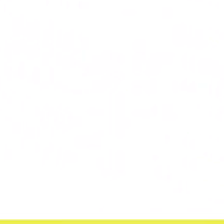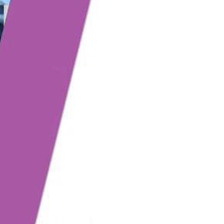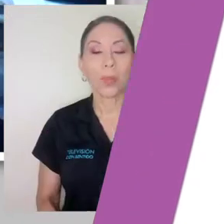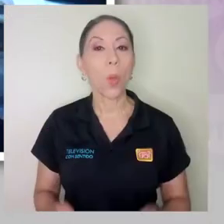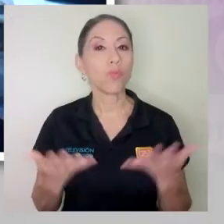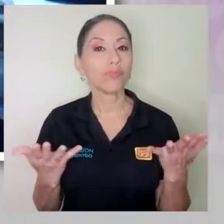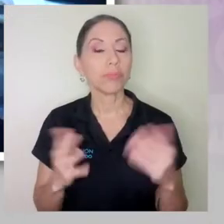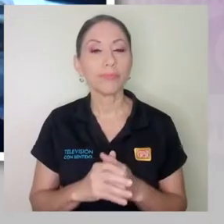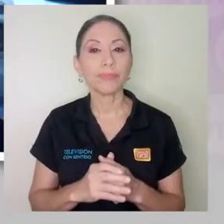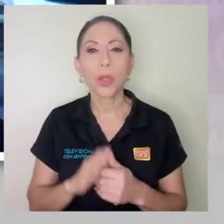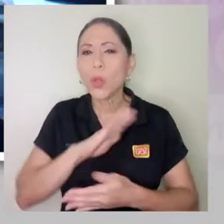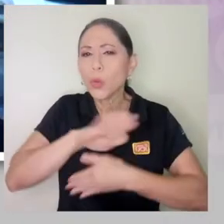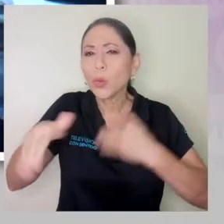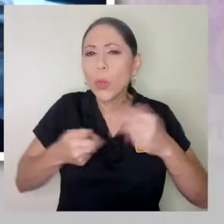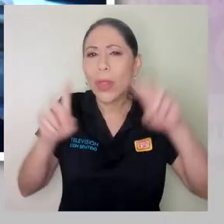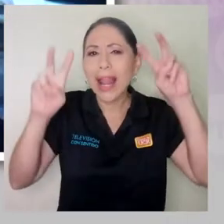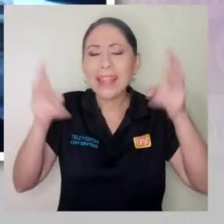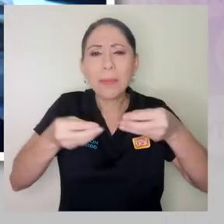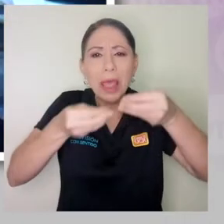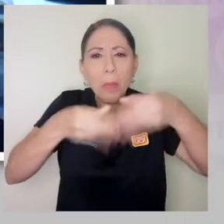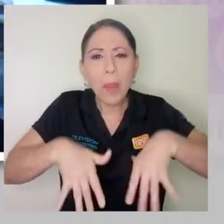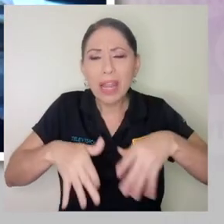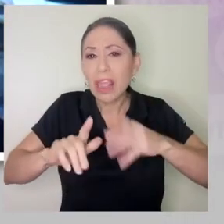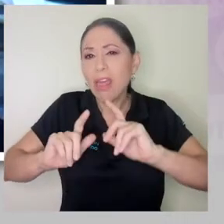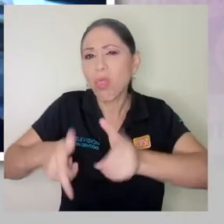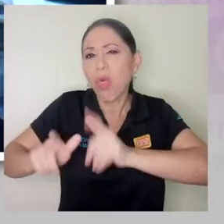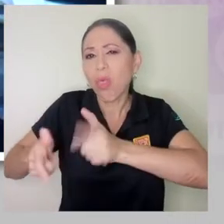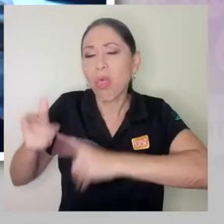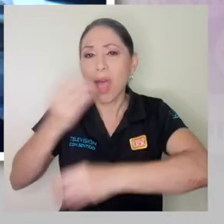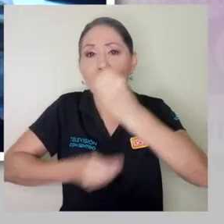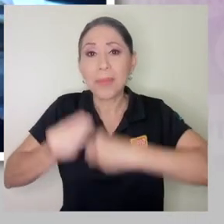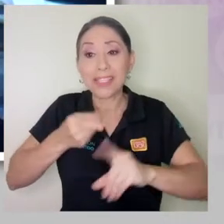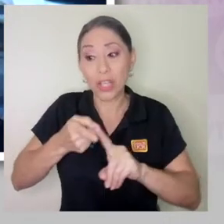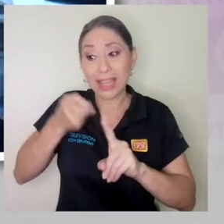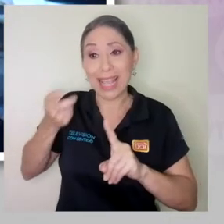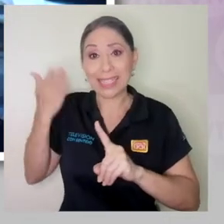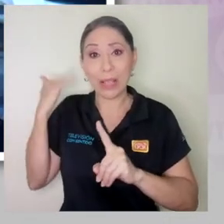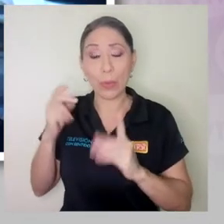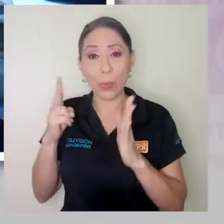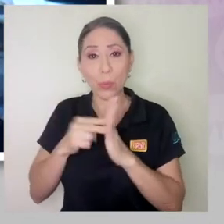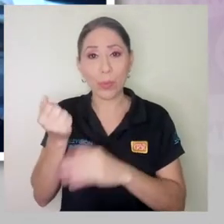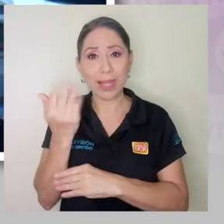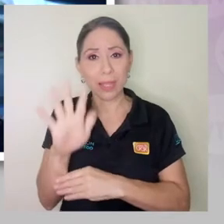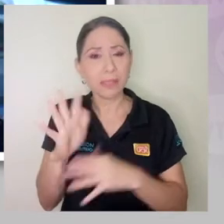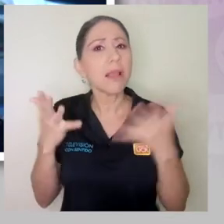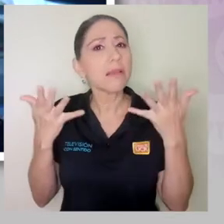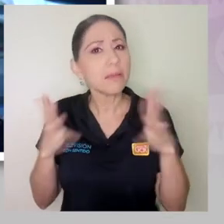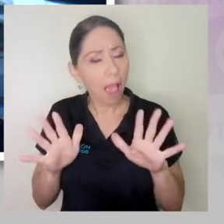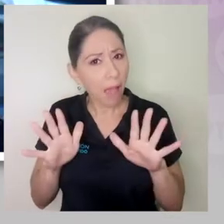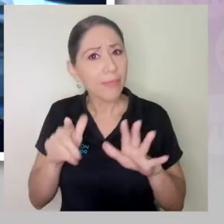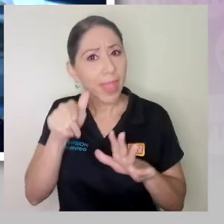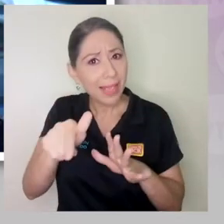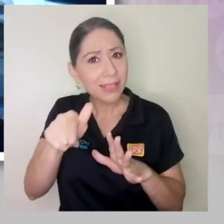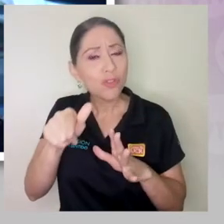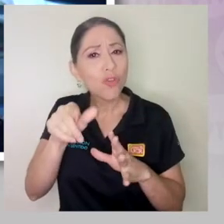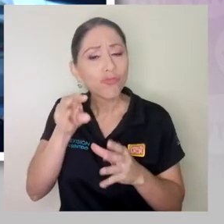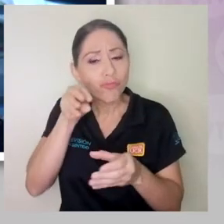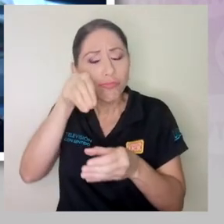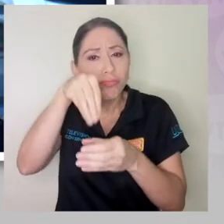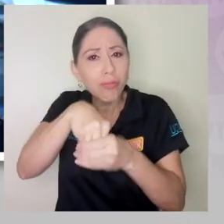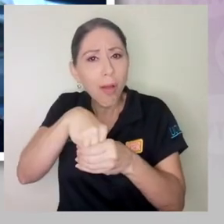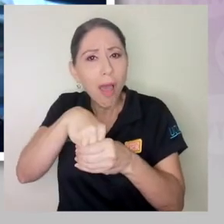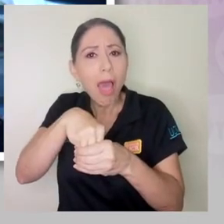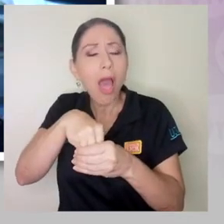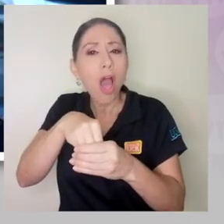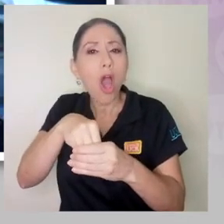Toda la temática de pérdida y desperdicio de alimentos ya desde 2015 está contenida en los Objetivos de Desarrollo